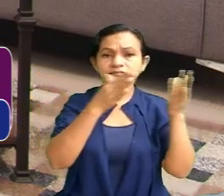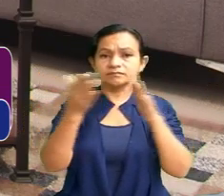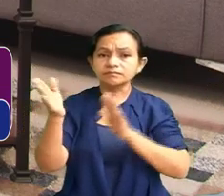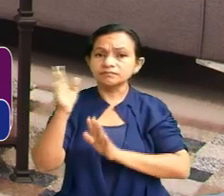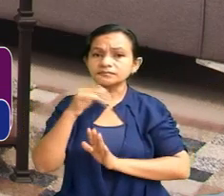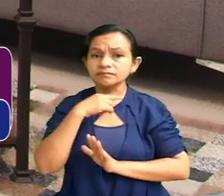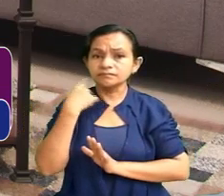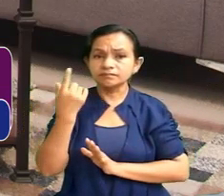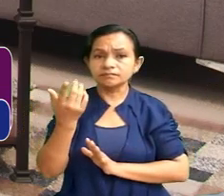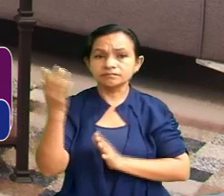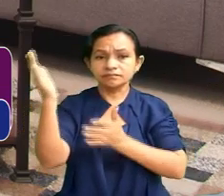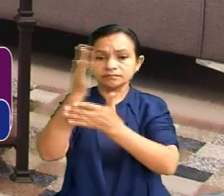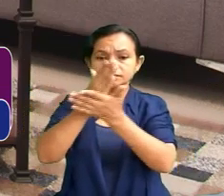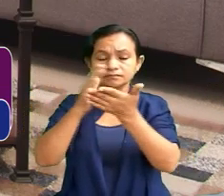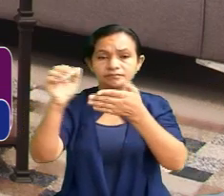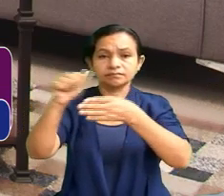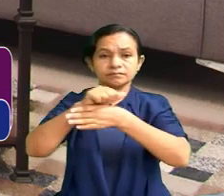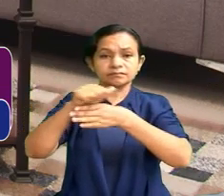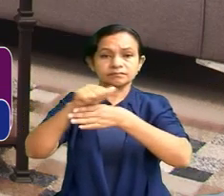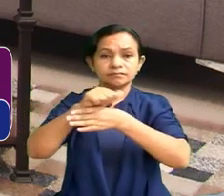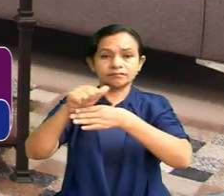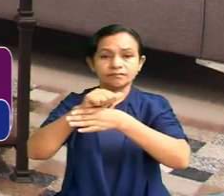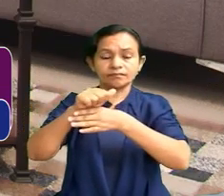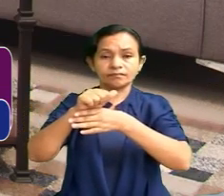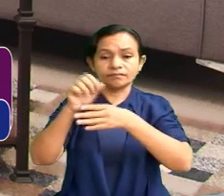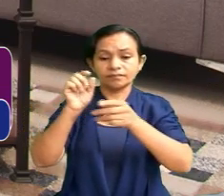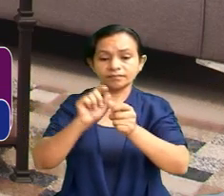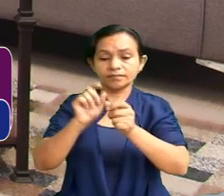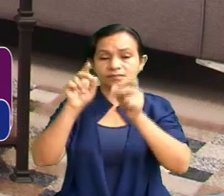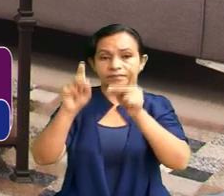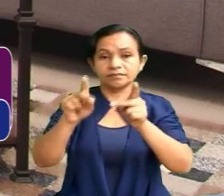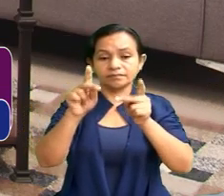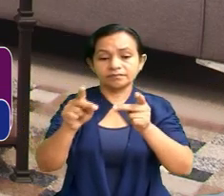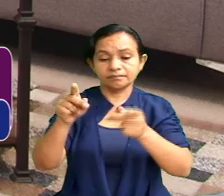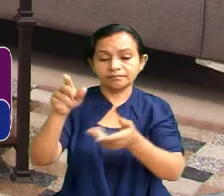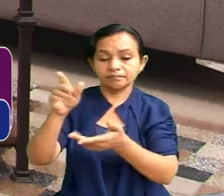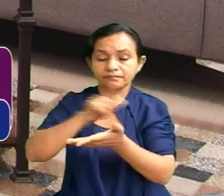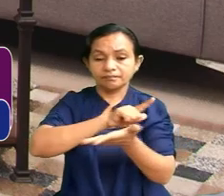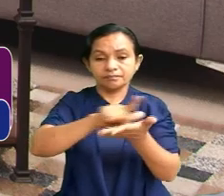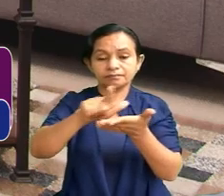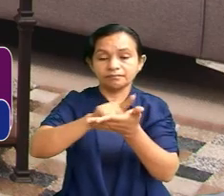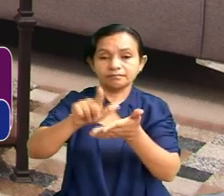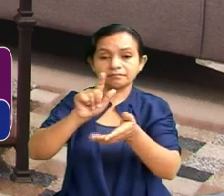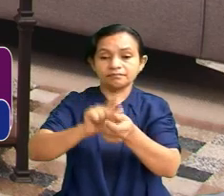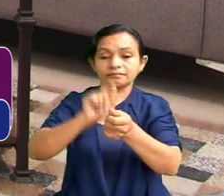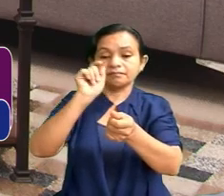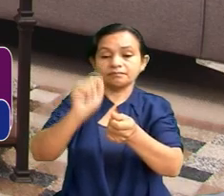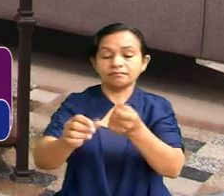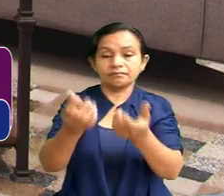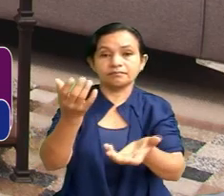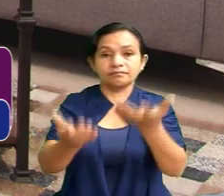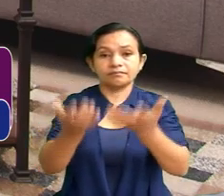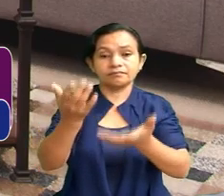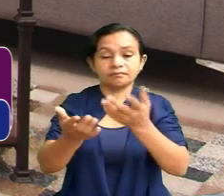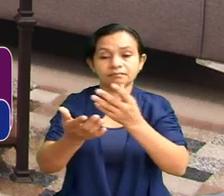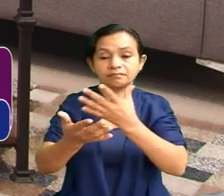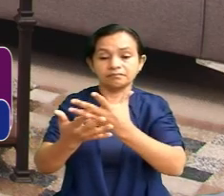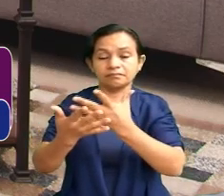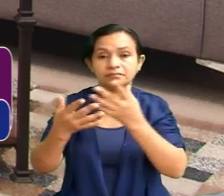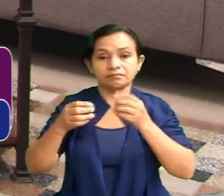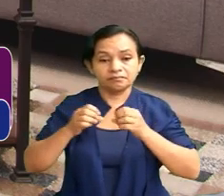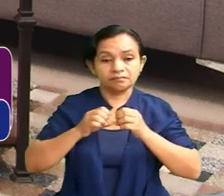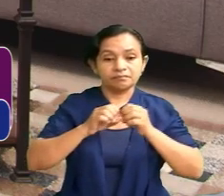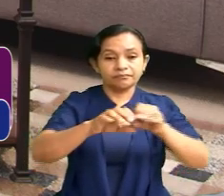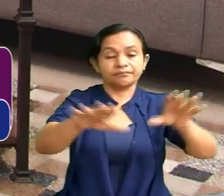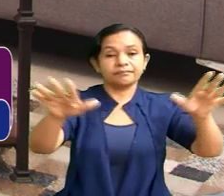algunas prácticas de la agricultura que todavía es con tema de cultivo de repente puede que se sale de la mano y se